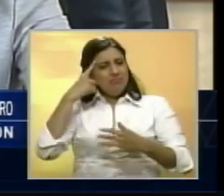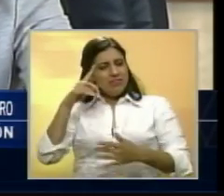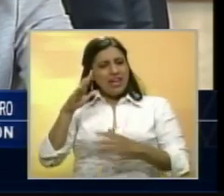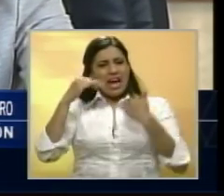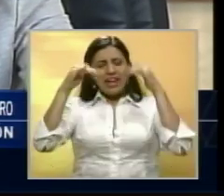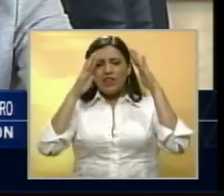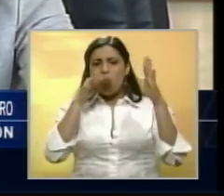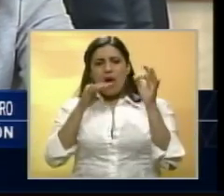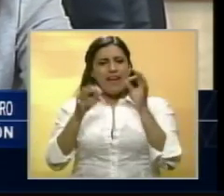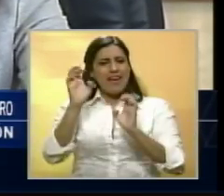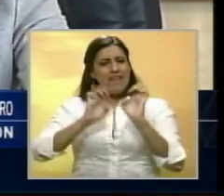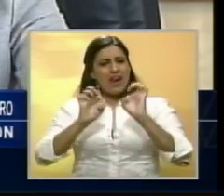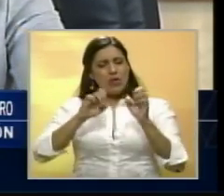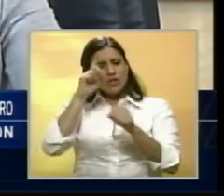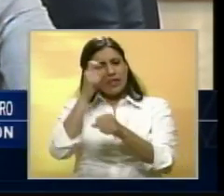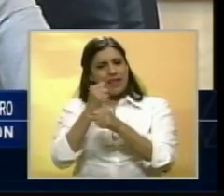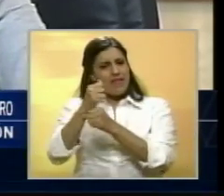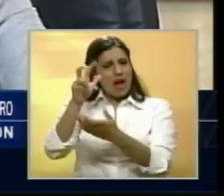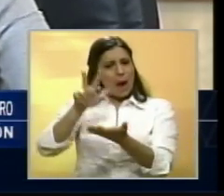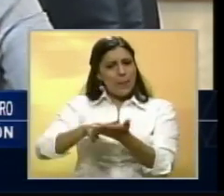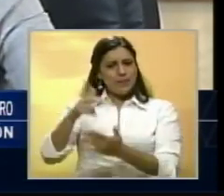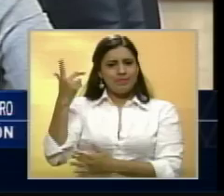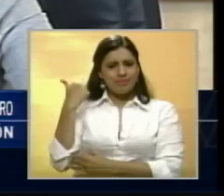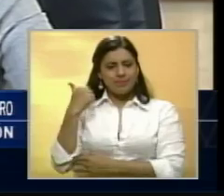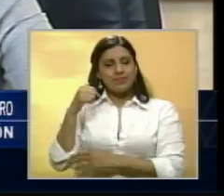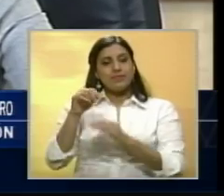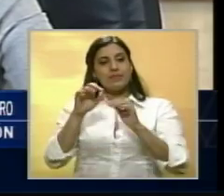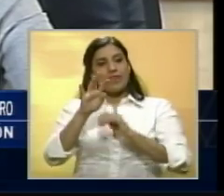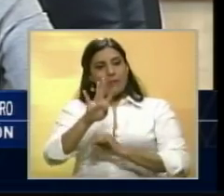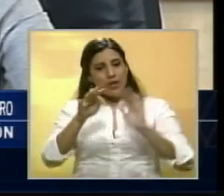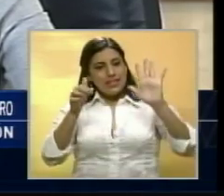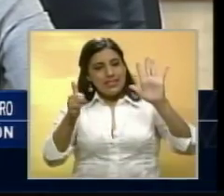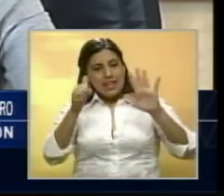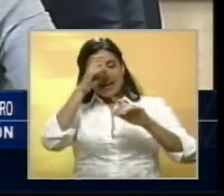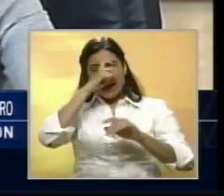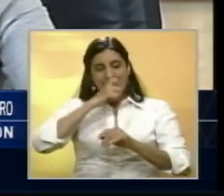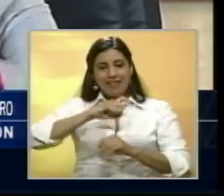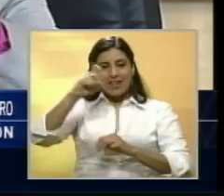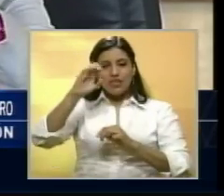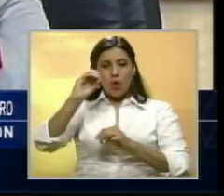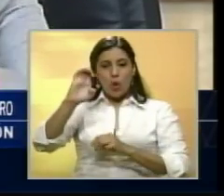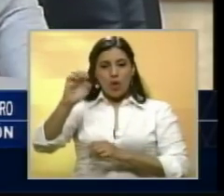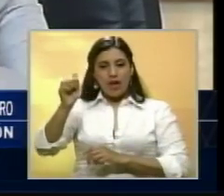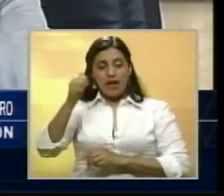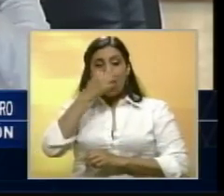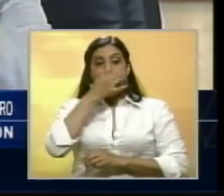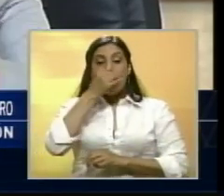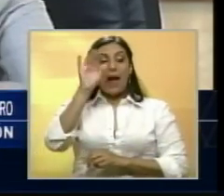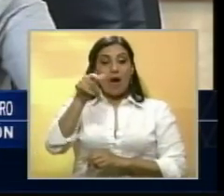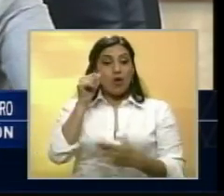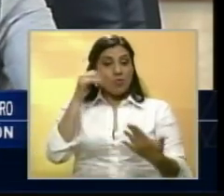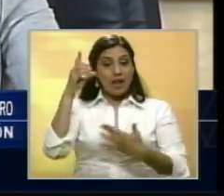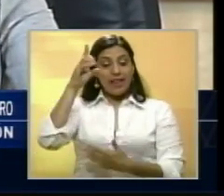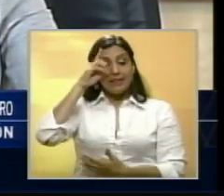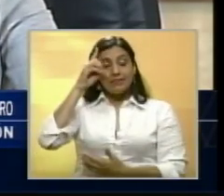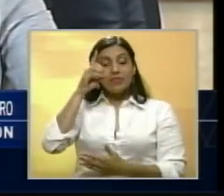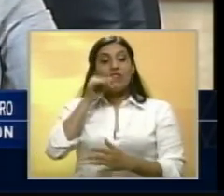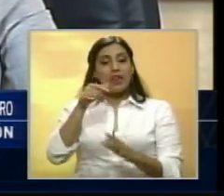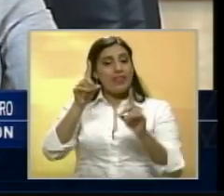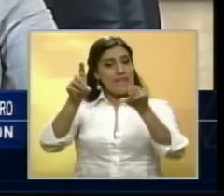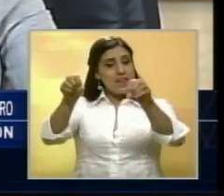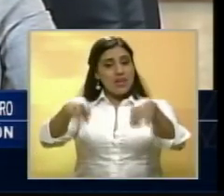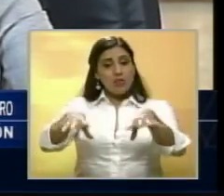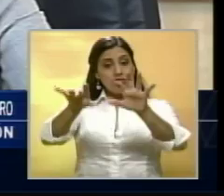desatendió la evaluación de su gestión aprobada en la 46ª Asamblea General de la OEA. En este sentido, Rodríguez exigió la